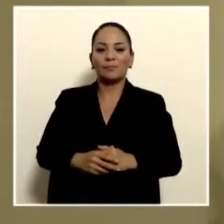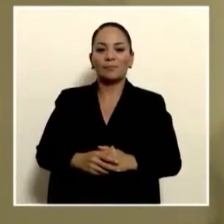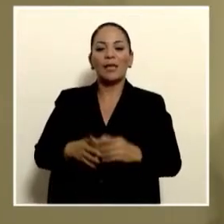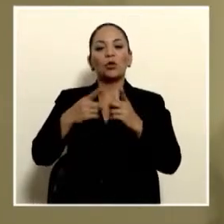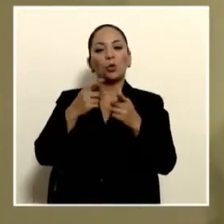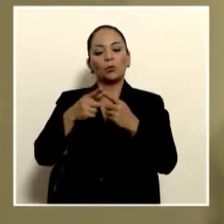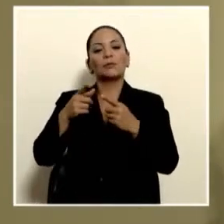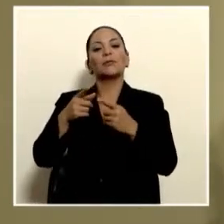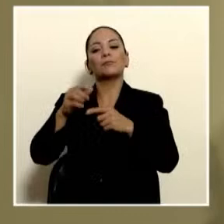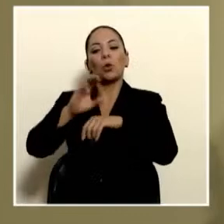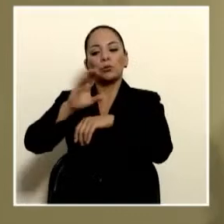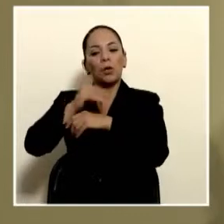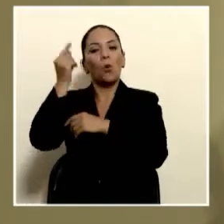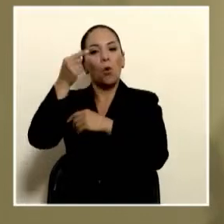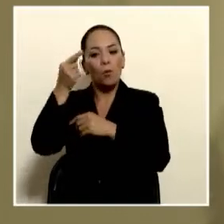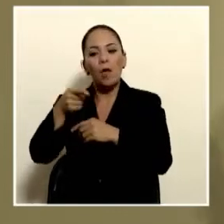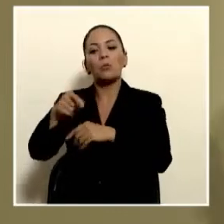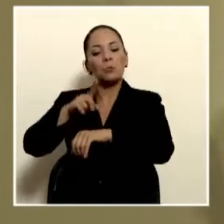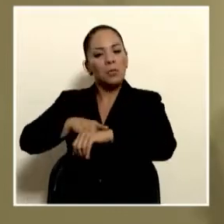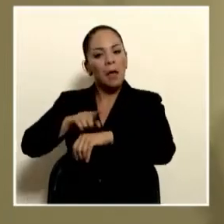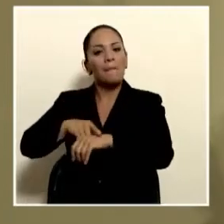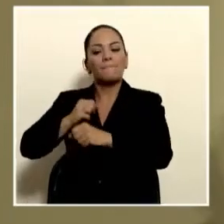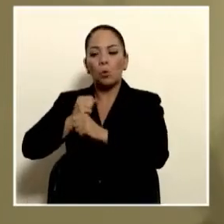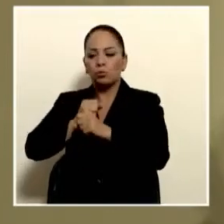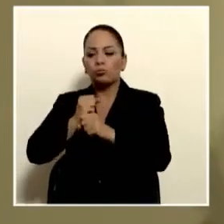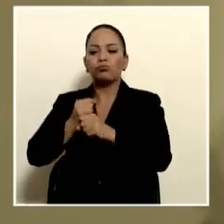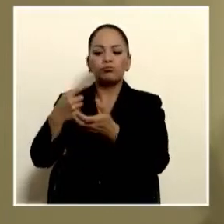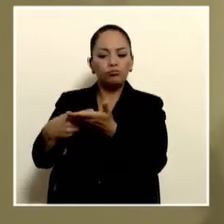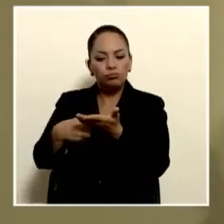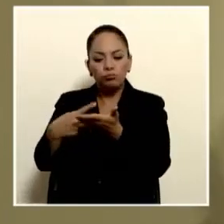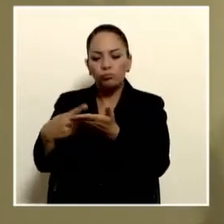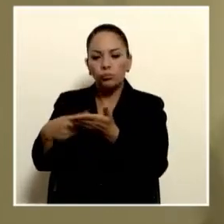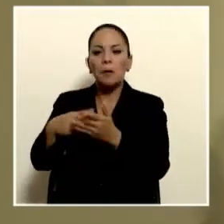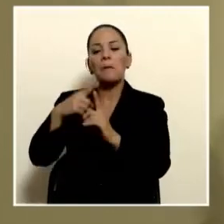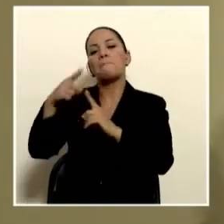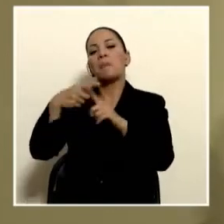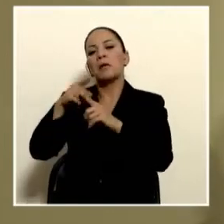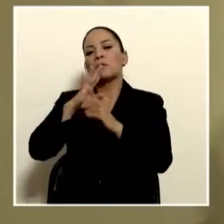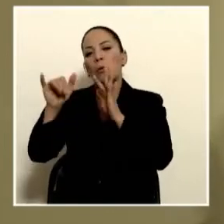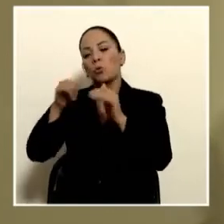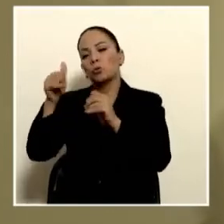Consejo de Gobierno. Obviamente, también discutimos otros temas de política